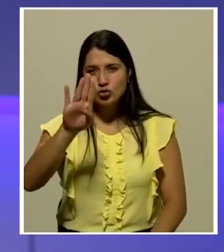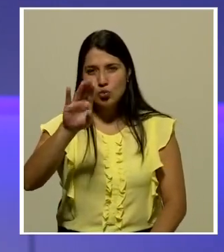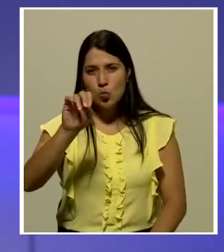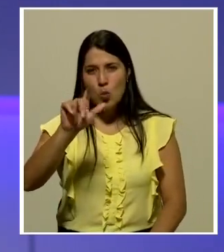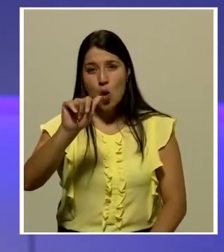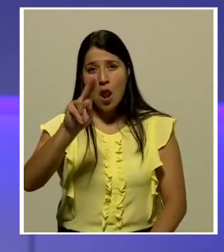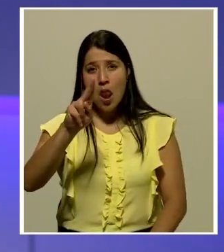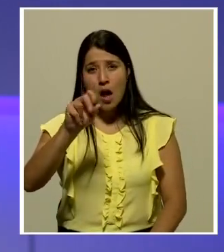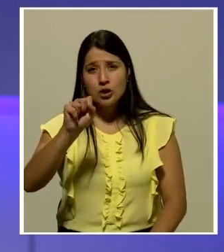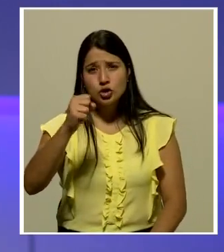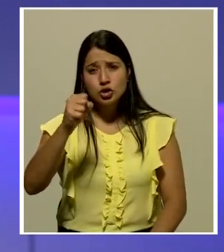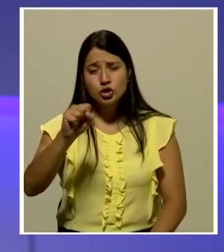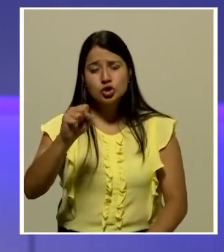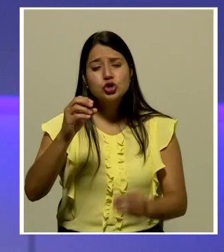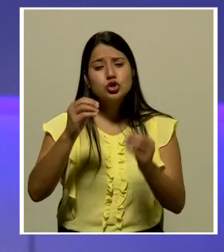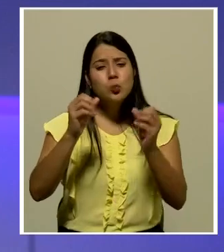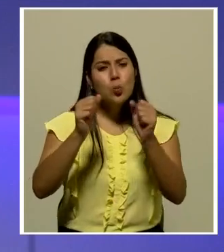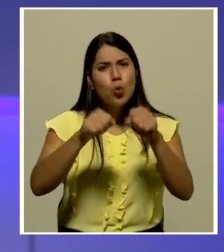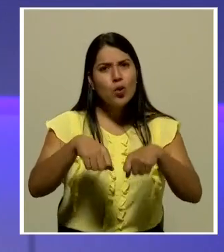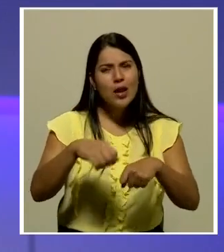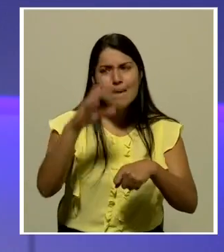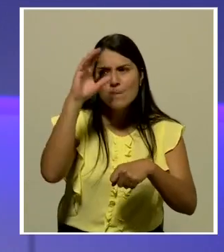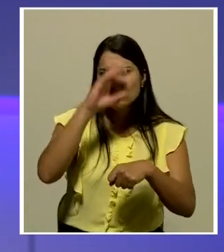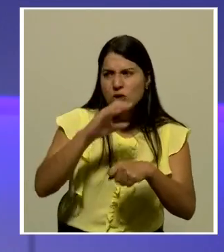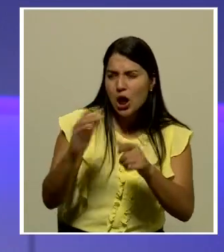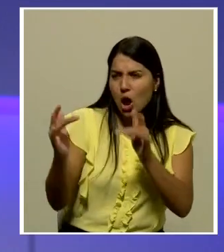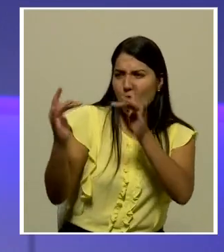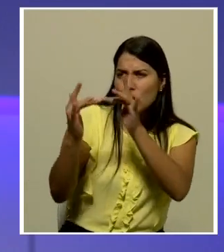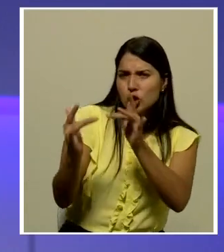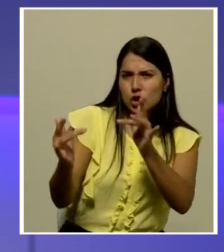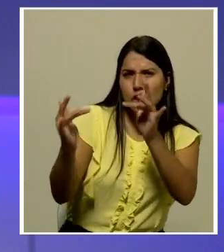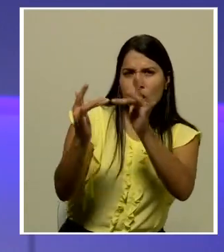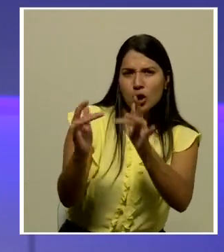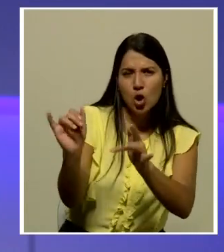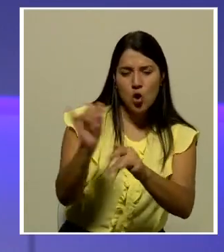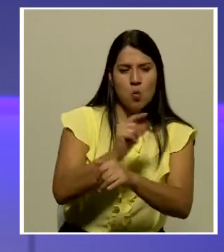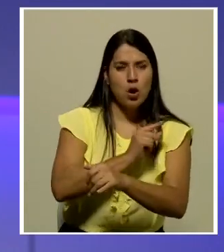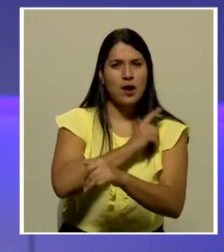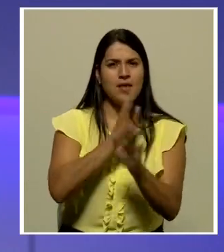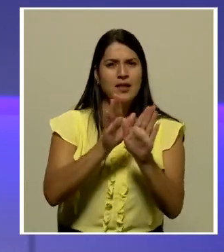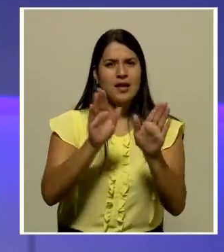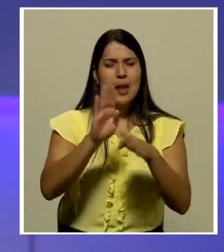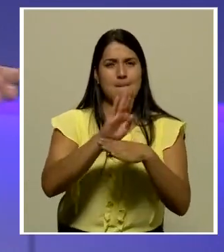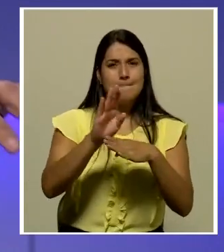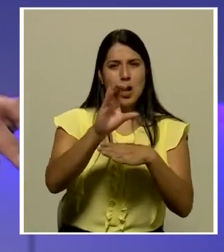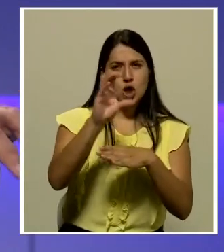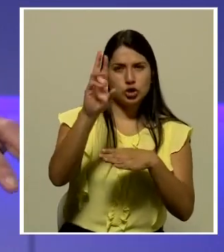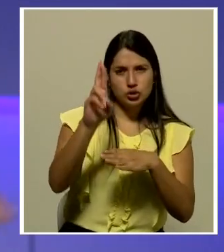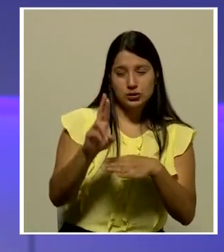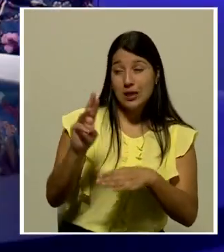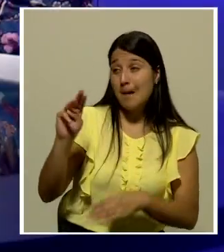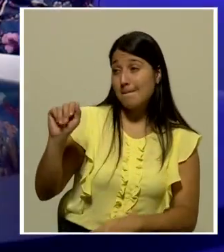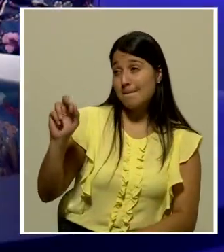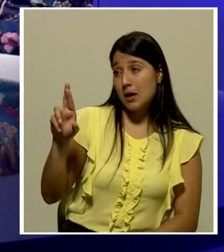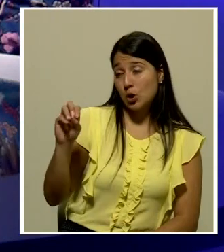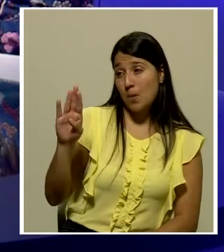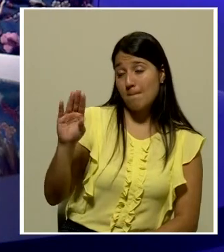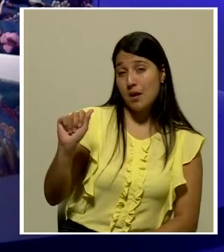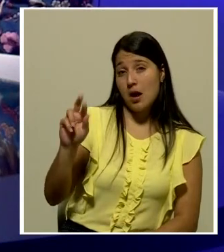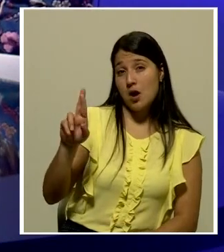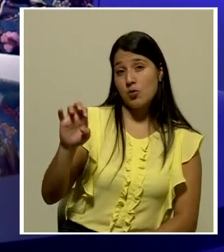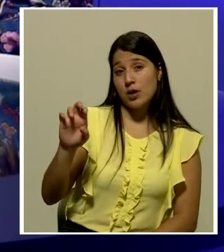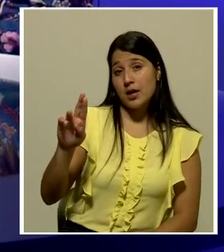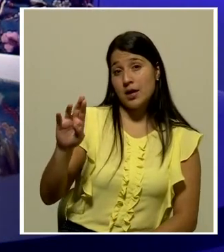diferentes de tantos lugares de poder, como el gerente general del Banco de Costa Rica en la época, don Mario